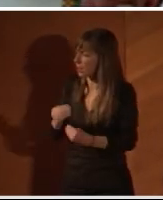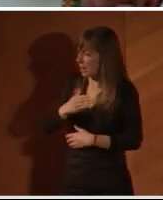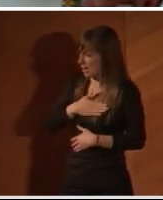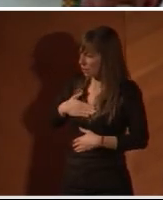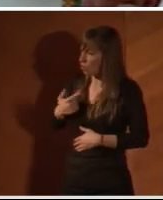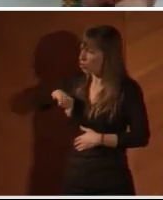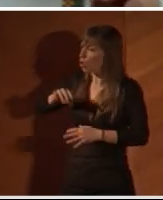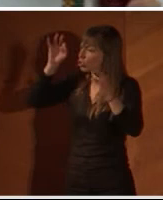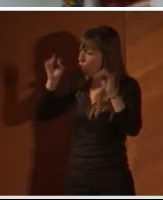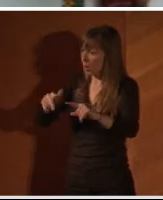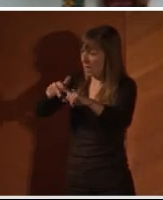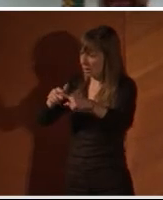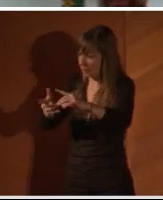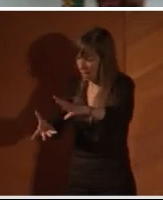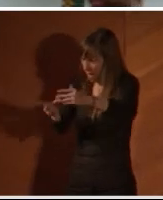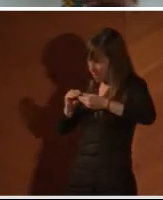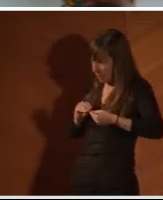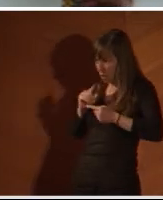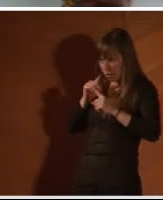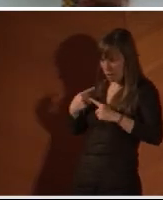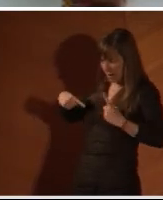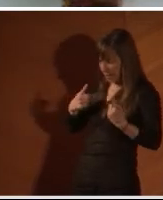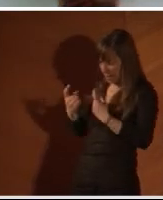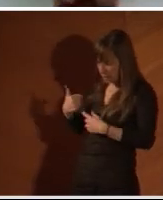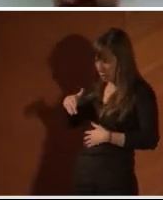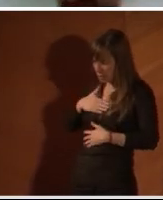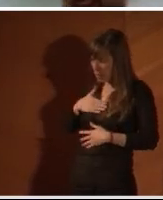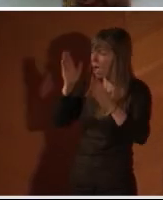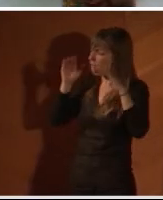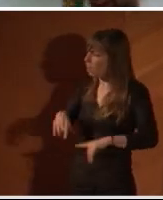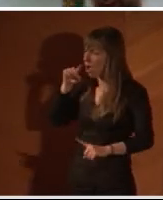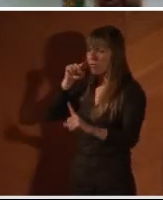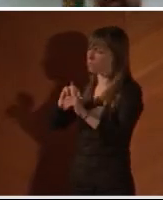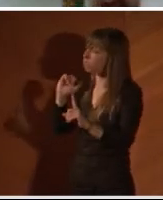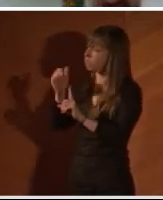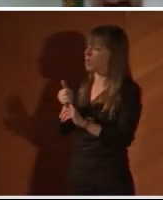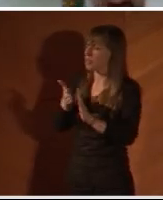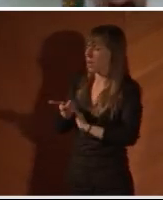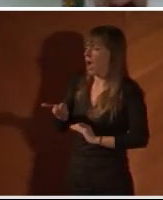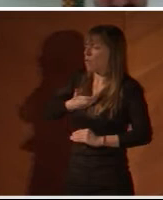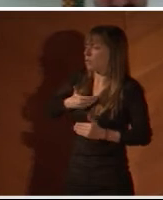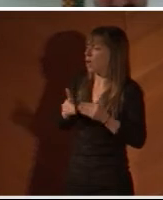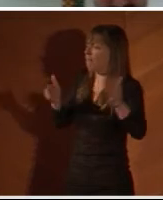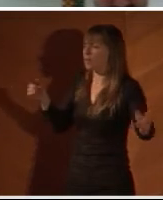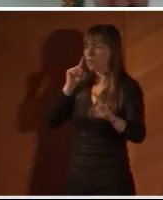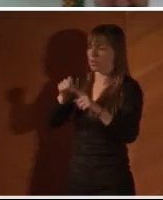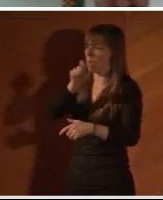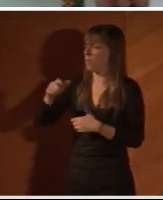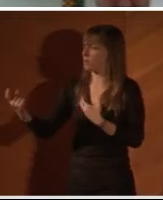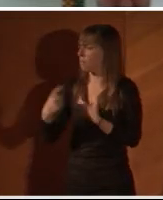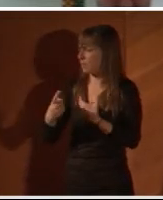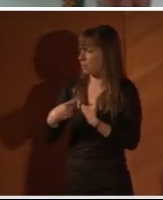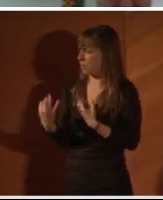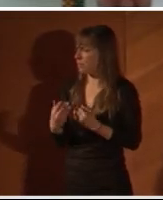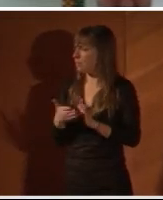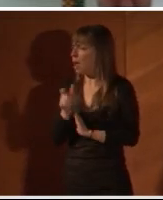nuestras necesidades y con las aportaciones de todos, conseguiremos el objetivo de seguir abriendo el ayuntamiento a la participación y escuchar a nuestros